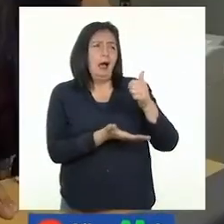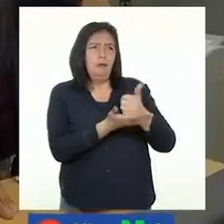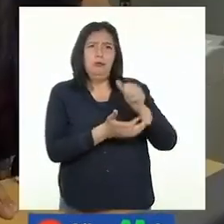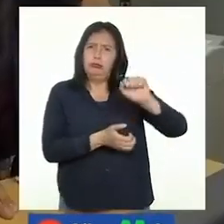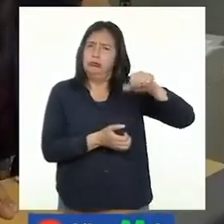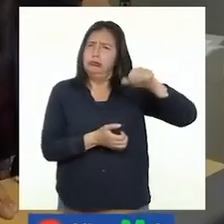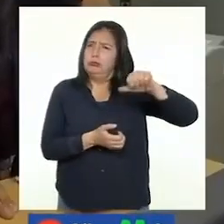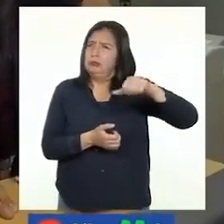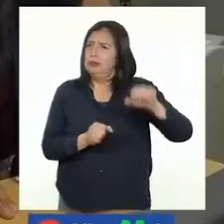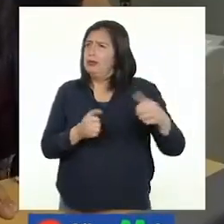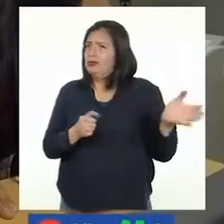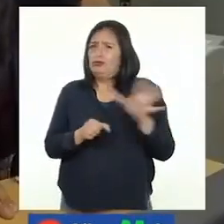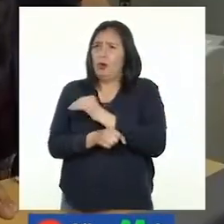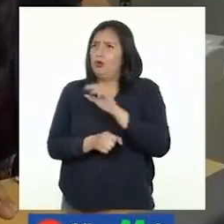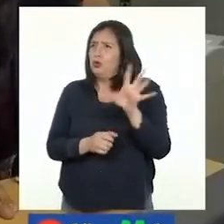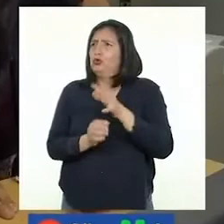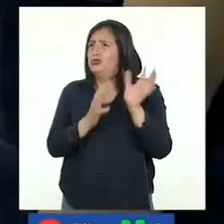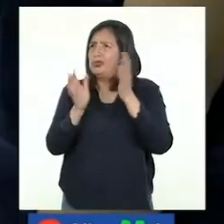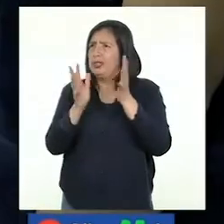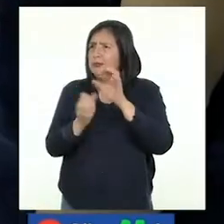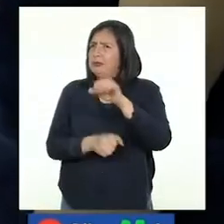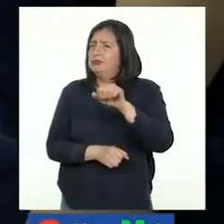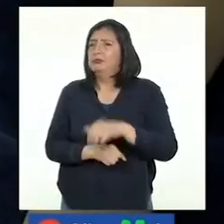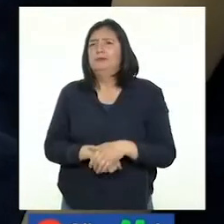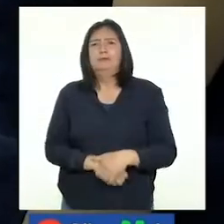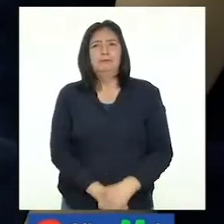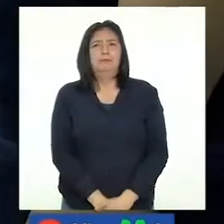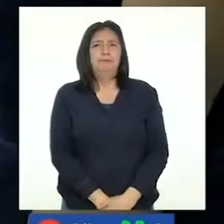todo. Exacto.